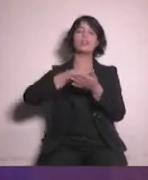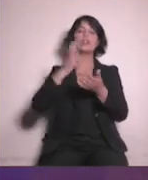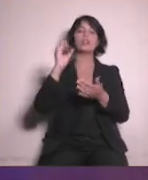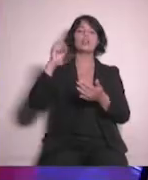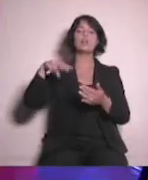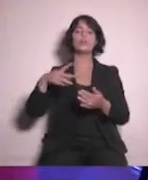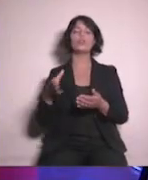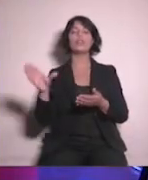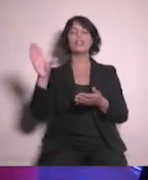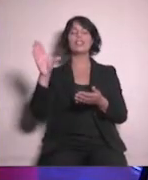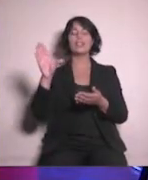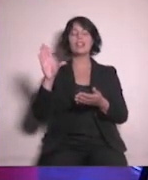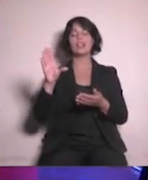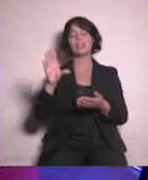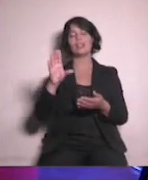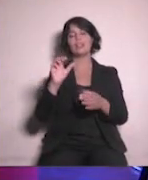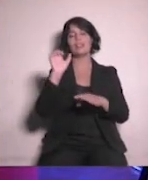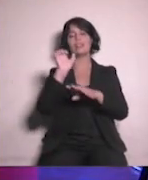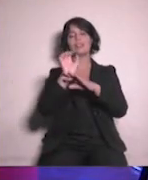Estado chileno.